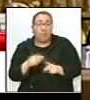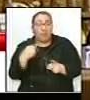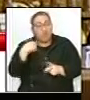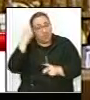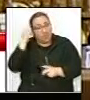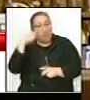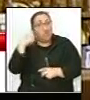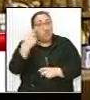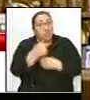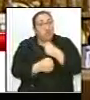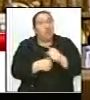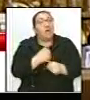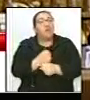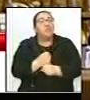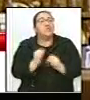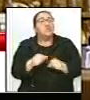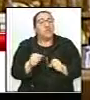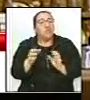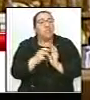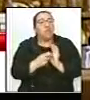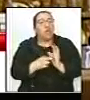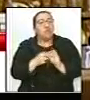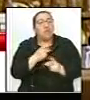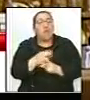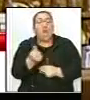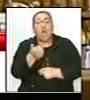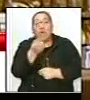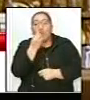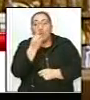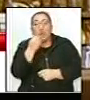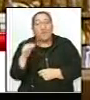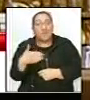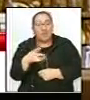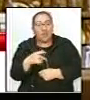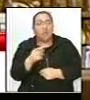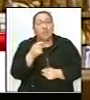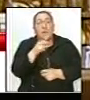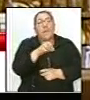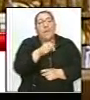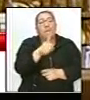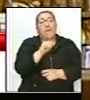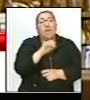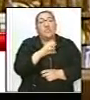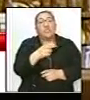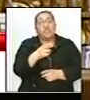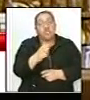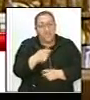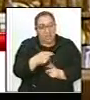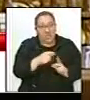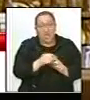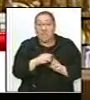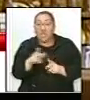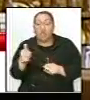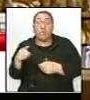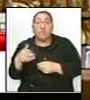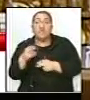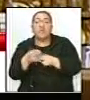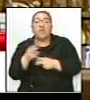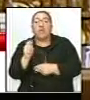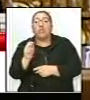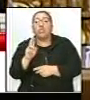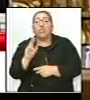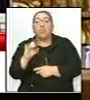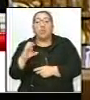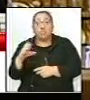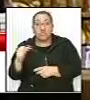que el próximo año sí vamos a tener el programa Comer Pescado, va a desarrollar paiche y trucha particularmente, de forma tal que, digamos, no